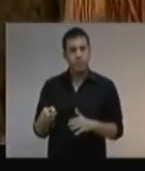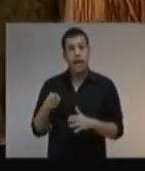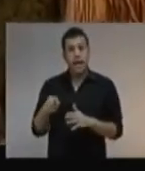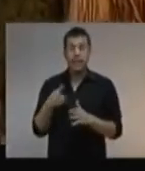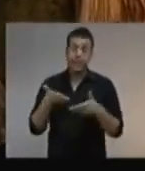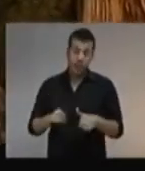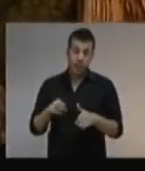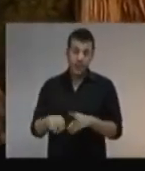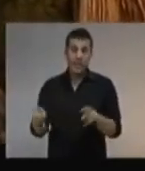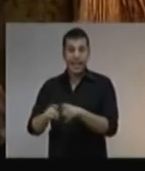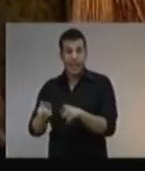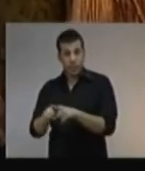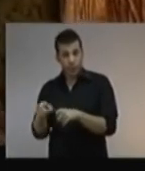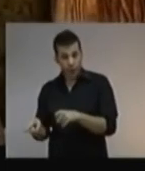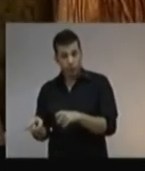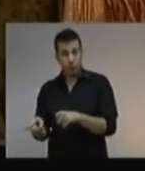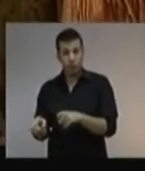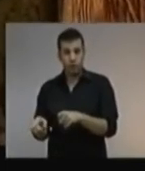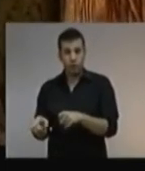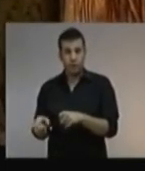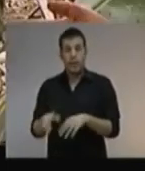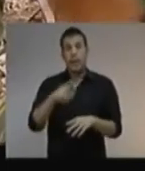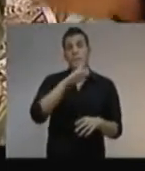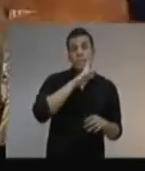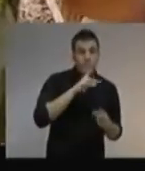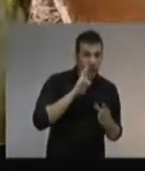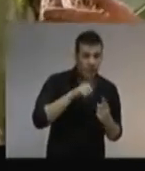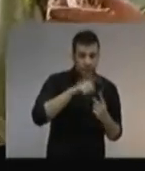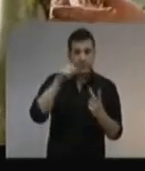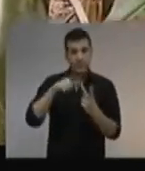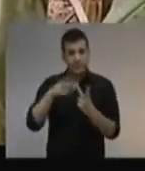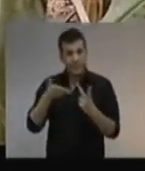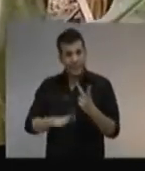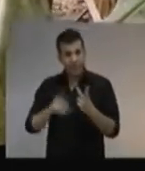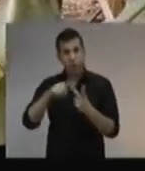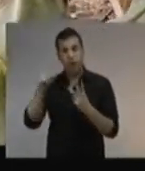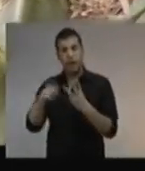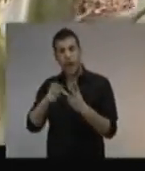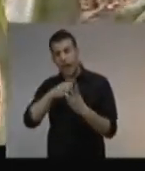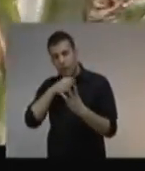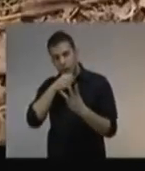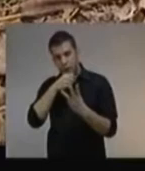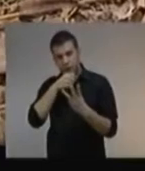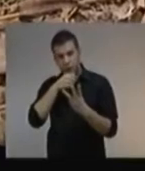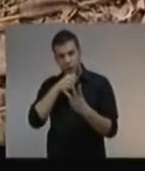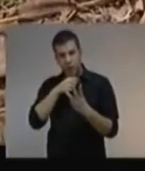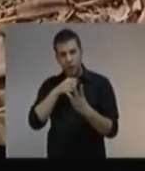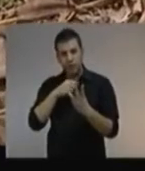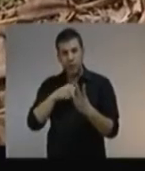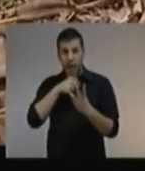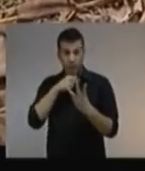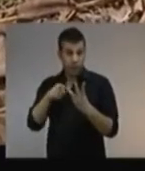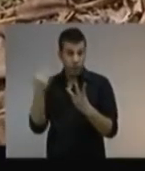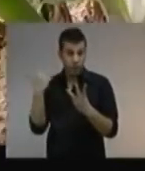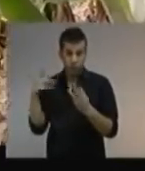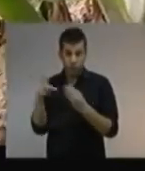un hermano, que sería madre en su momento, ahora mismo sería madre, hijo, y abuelo, aquí detrás tenemos el abuelo, que ya